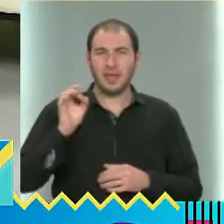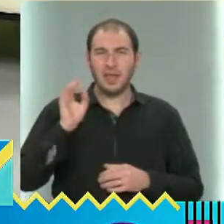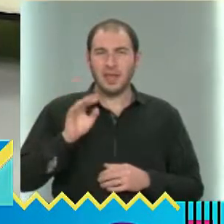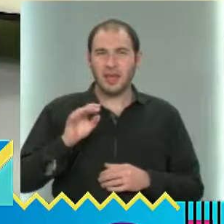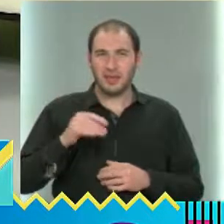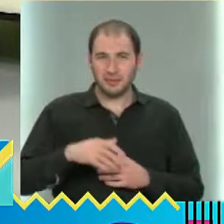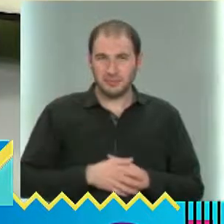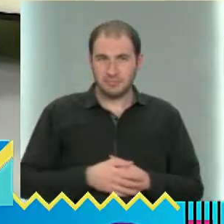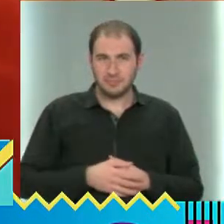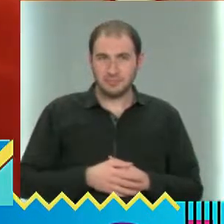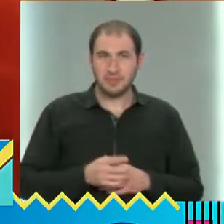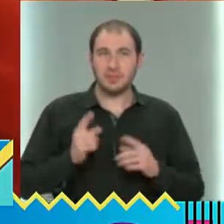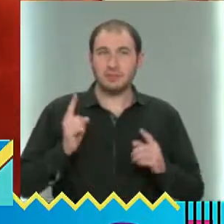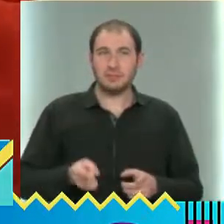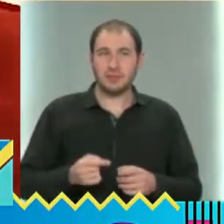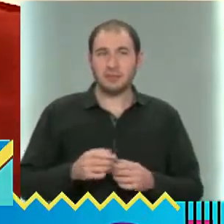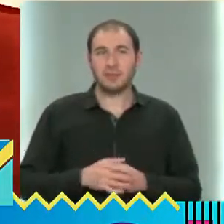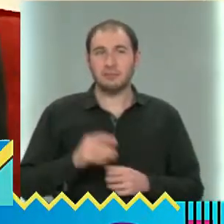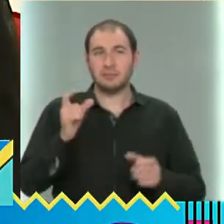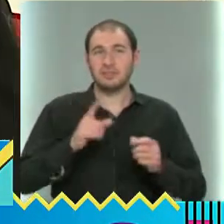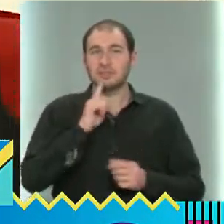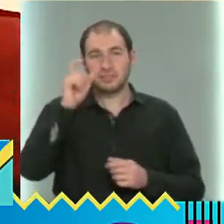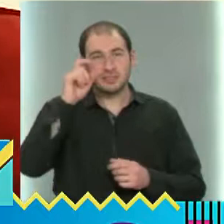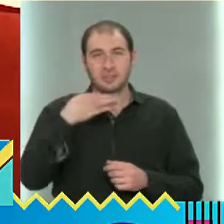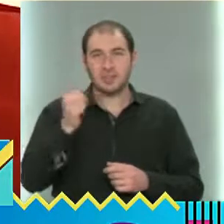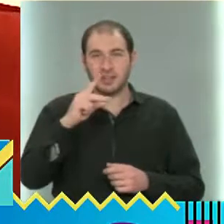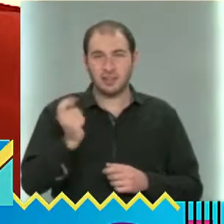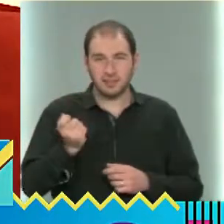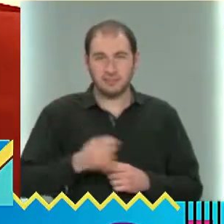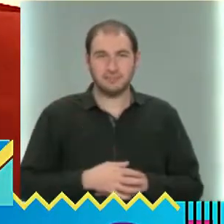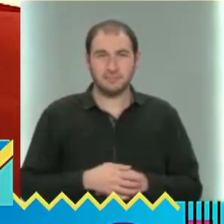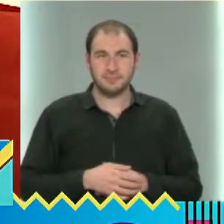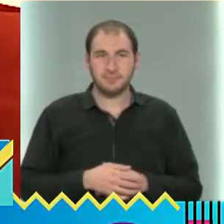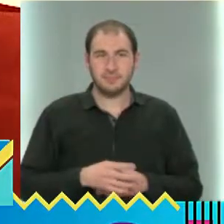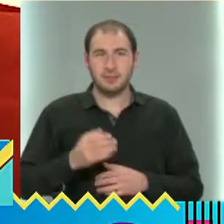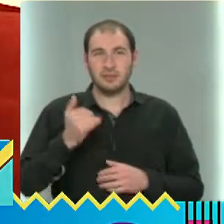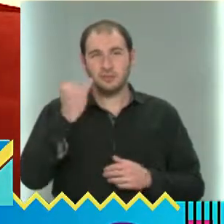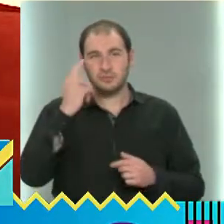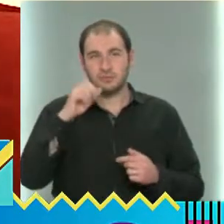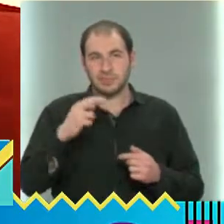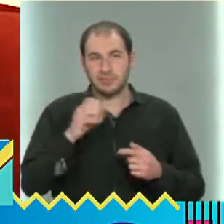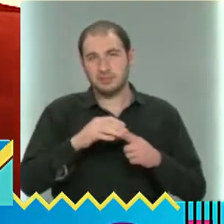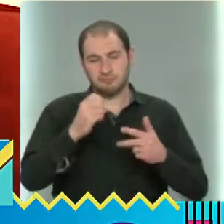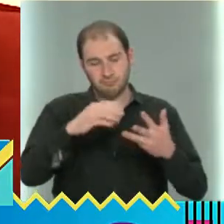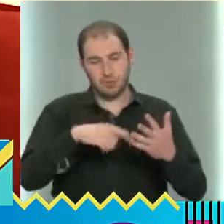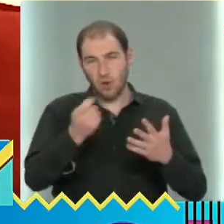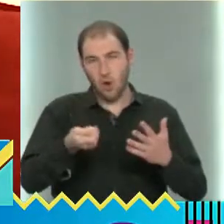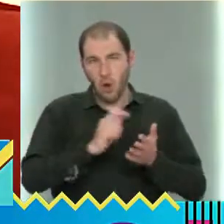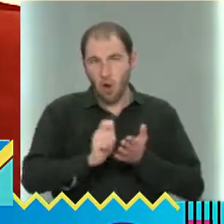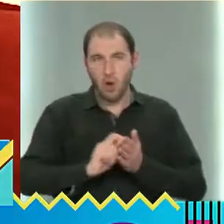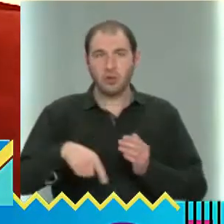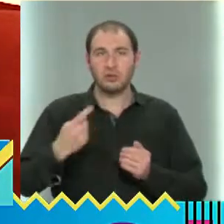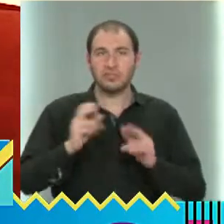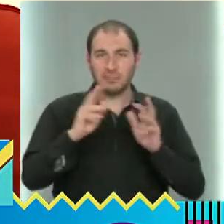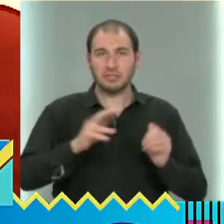Sí. inclusive en la generación de Tejada Gómez, de Yupanqui y otros escritores, la cosa